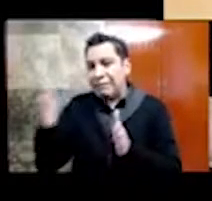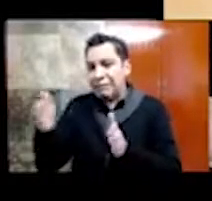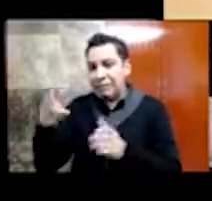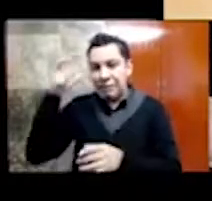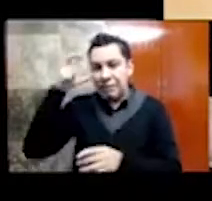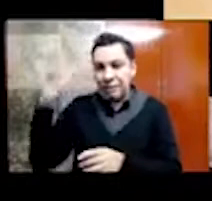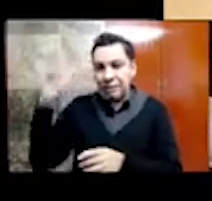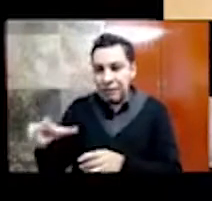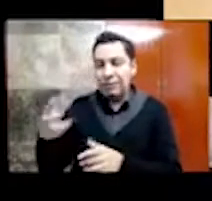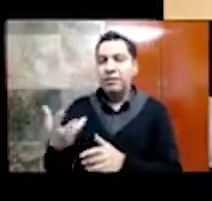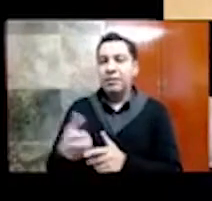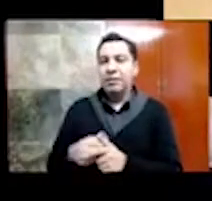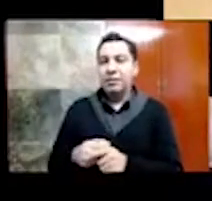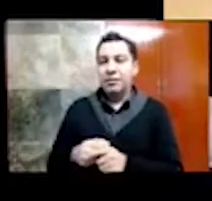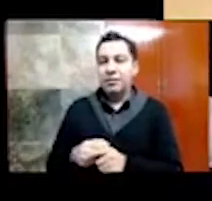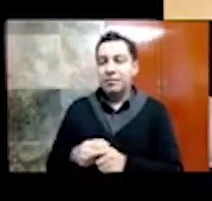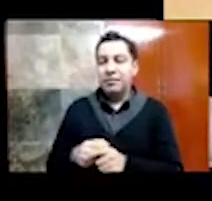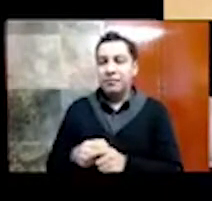Cuatlinchán,